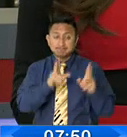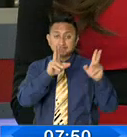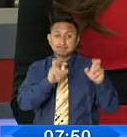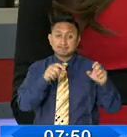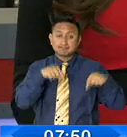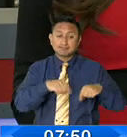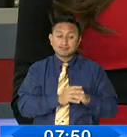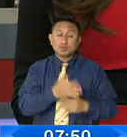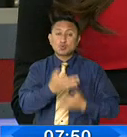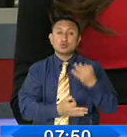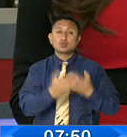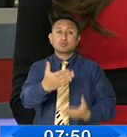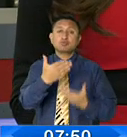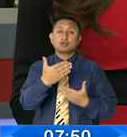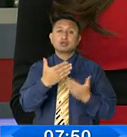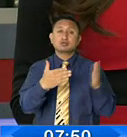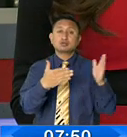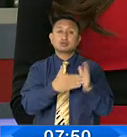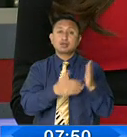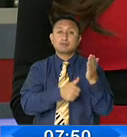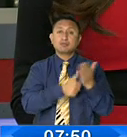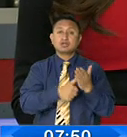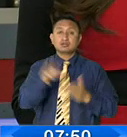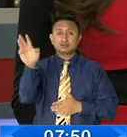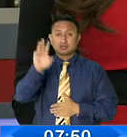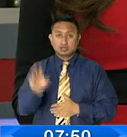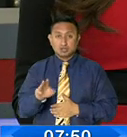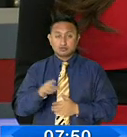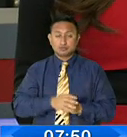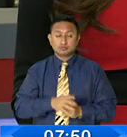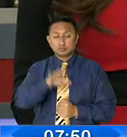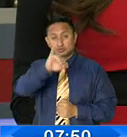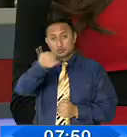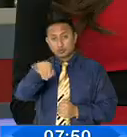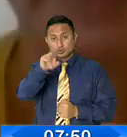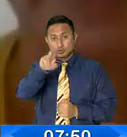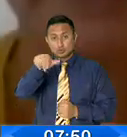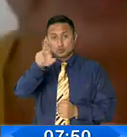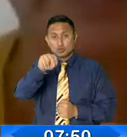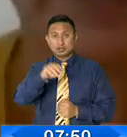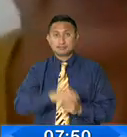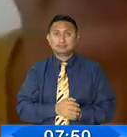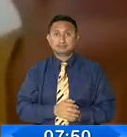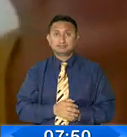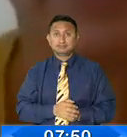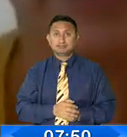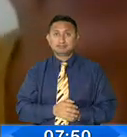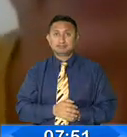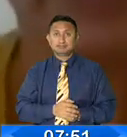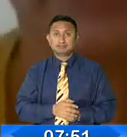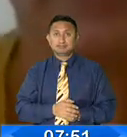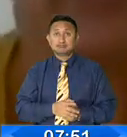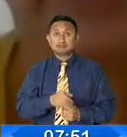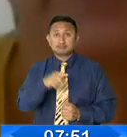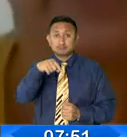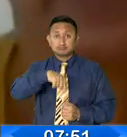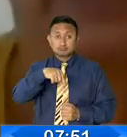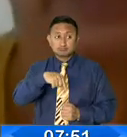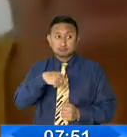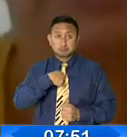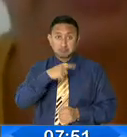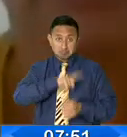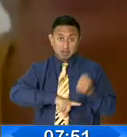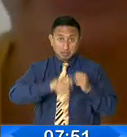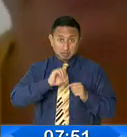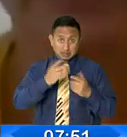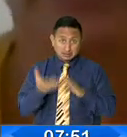juicio político contra el ministro de Salud, Juan Carlos Ceballos. Regresamos a la casa a dejarla, ya estaba muerta mi hermana. La